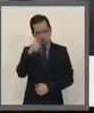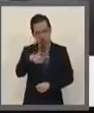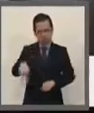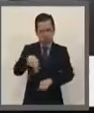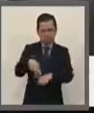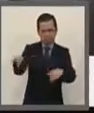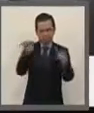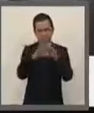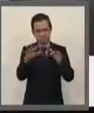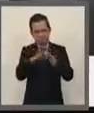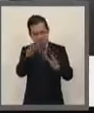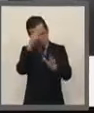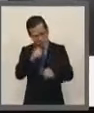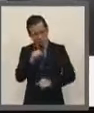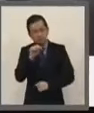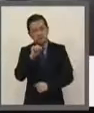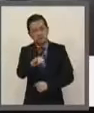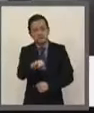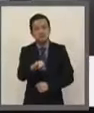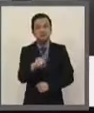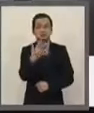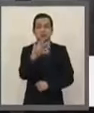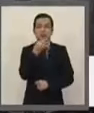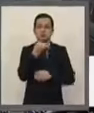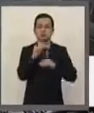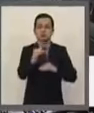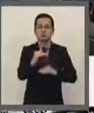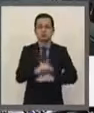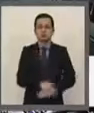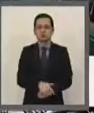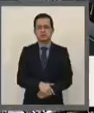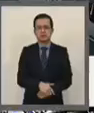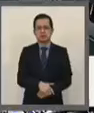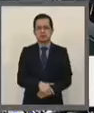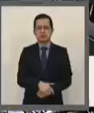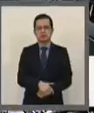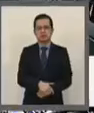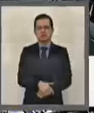dictamen hasta por 5 minutos.